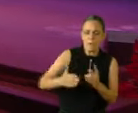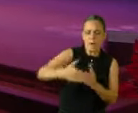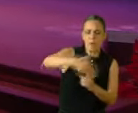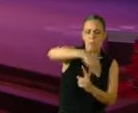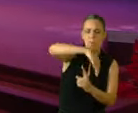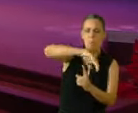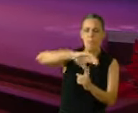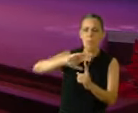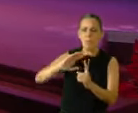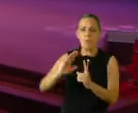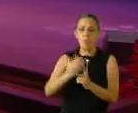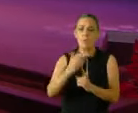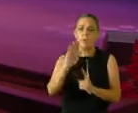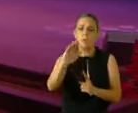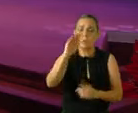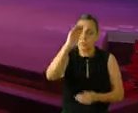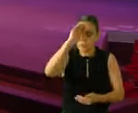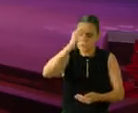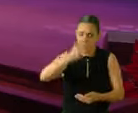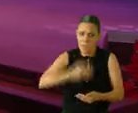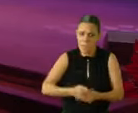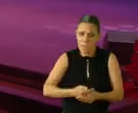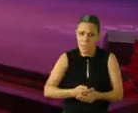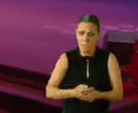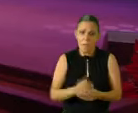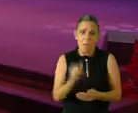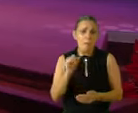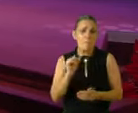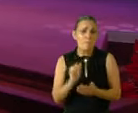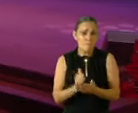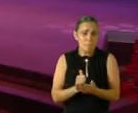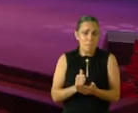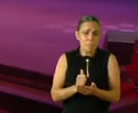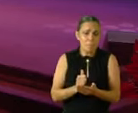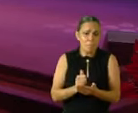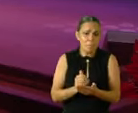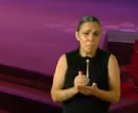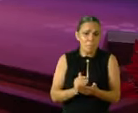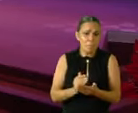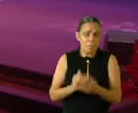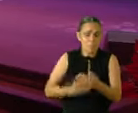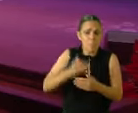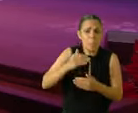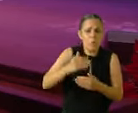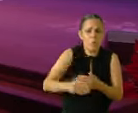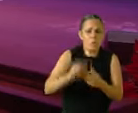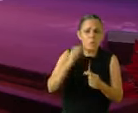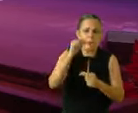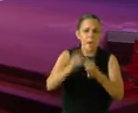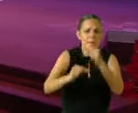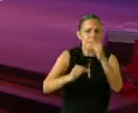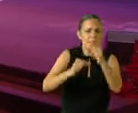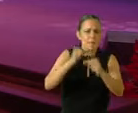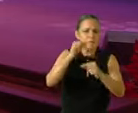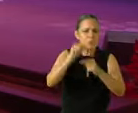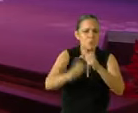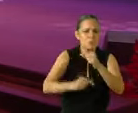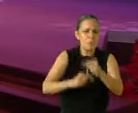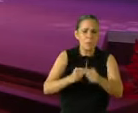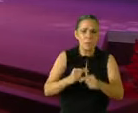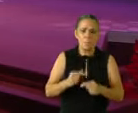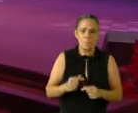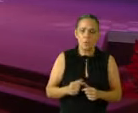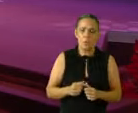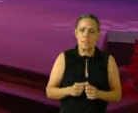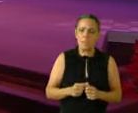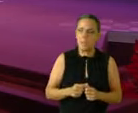tu ofrenda está cubriendo las generaciones que vienen debajo de ti? Esto es serio, hermano. Tan serio y tan